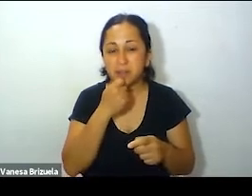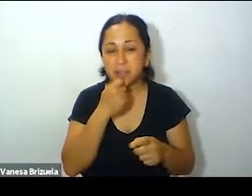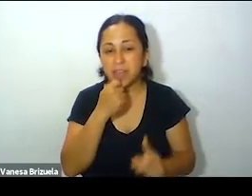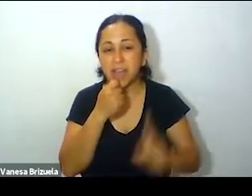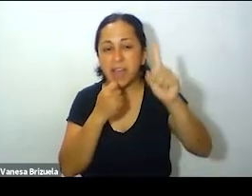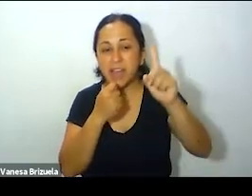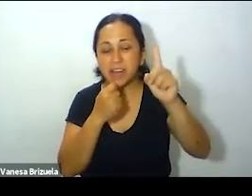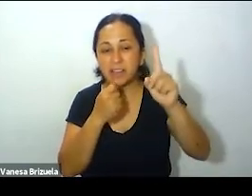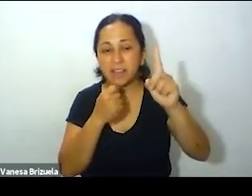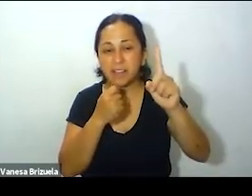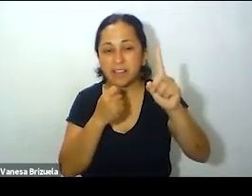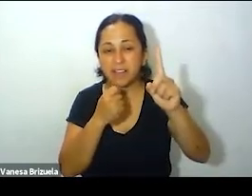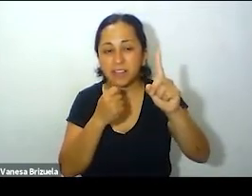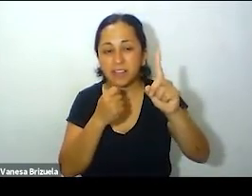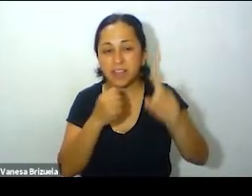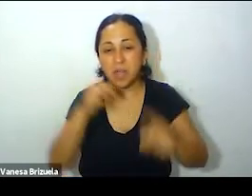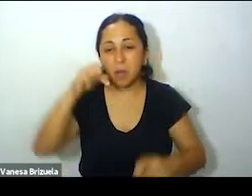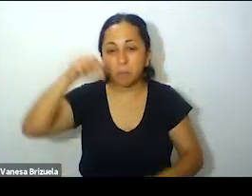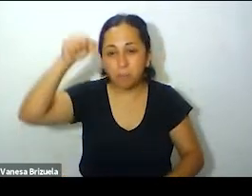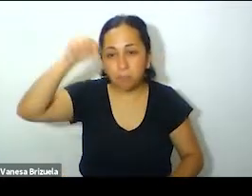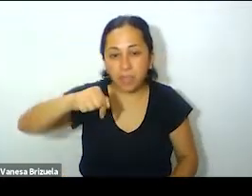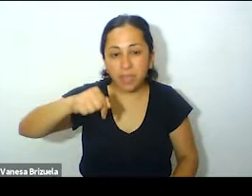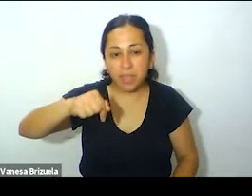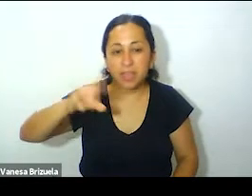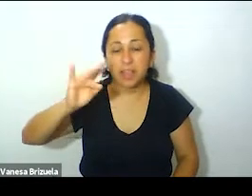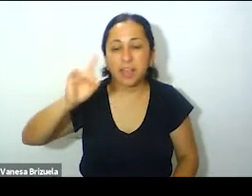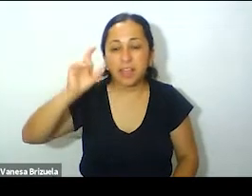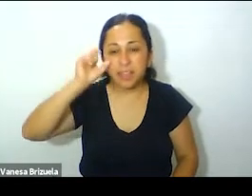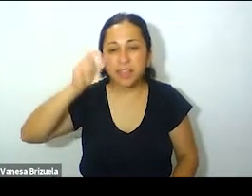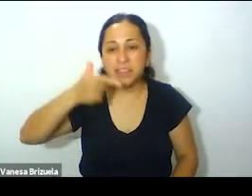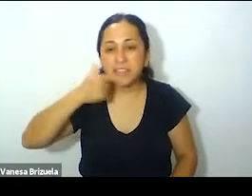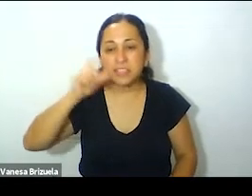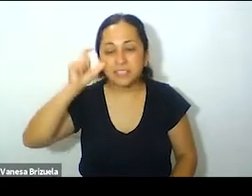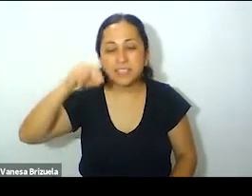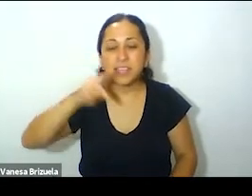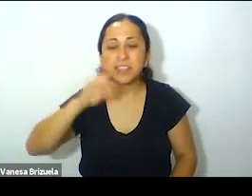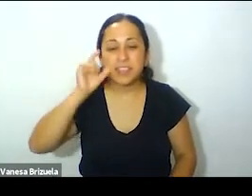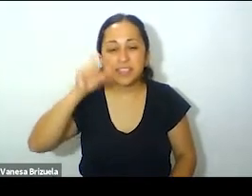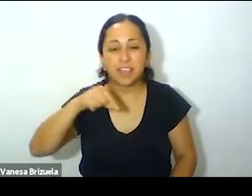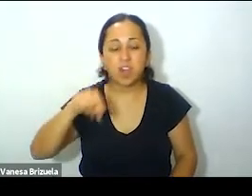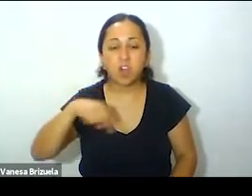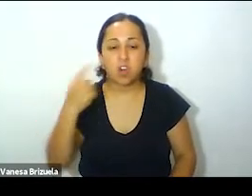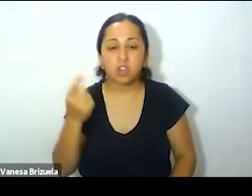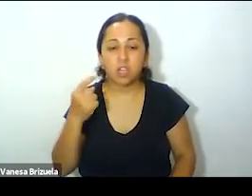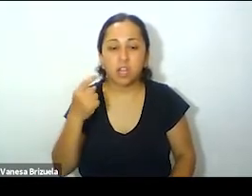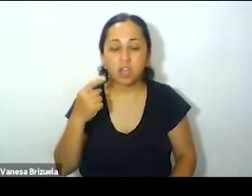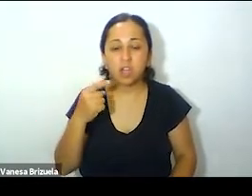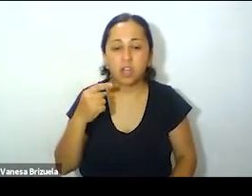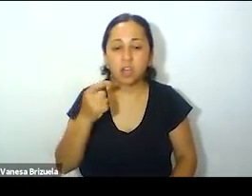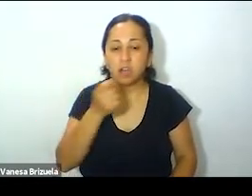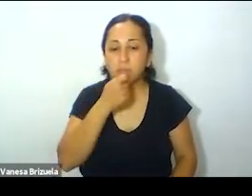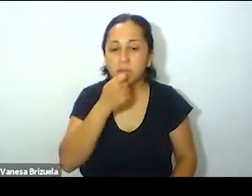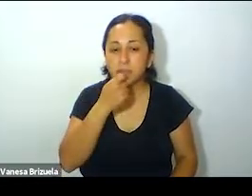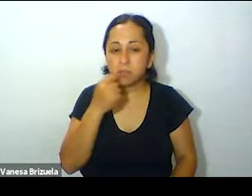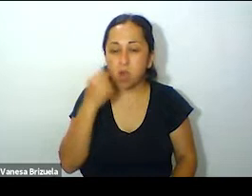las ascendentes y como la P, el asta que va hacia abajo, es descendente. Luego las contraformas son los